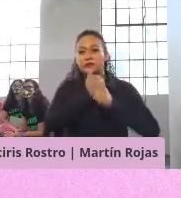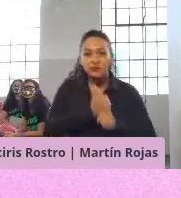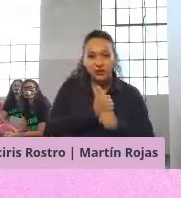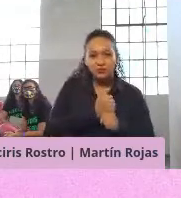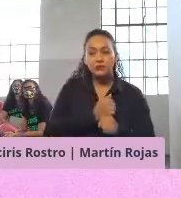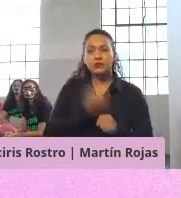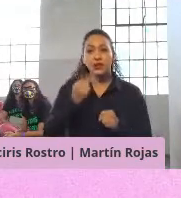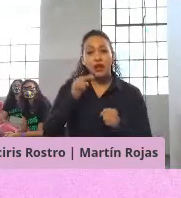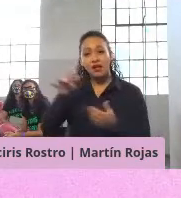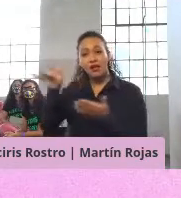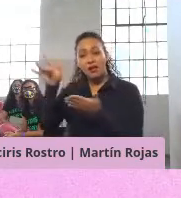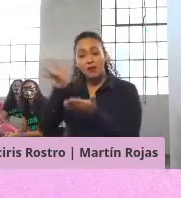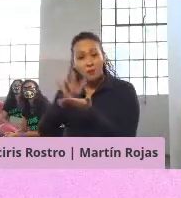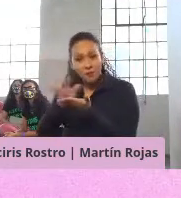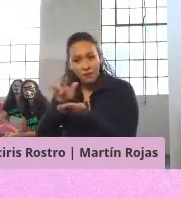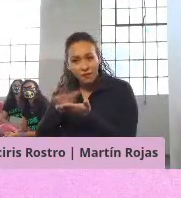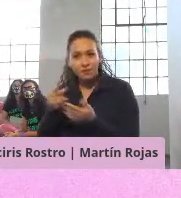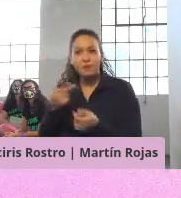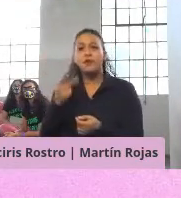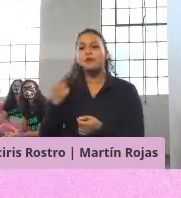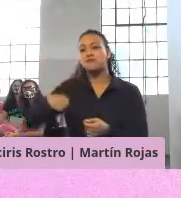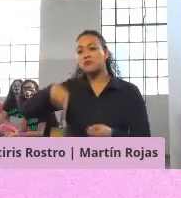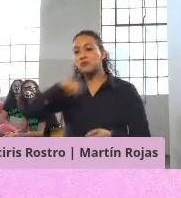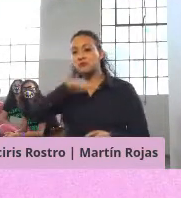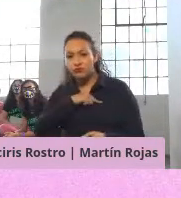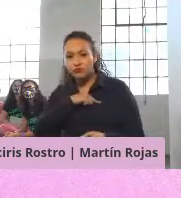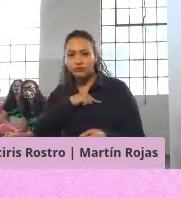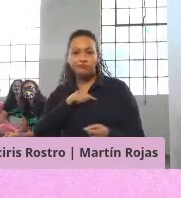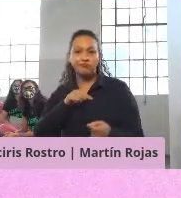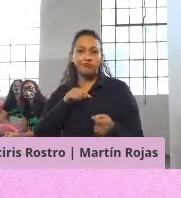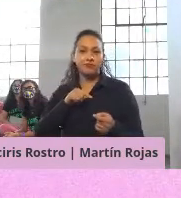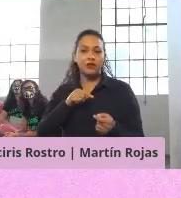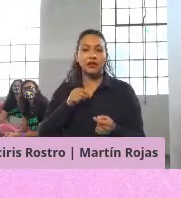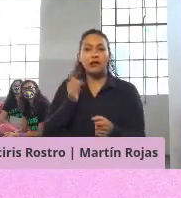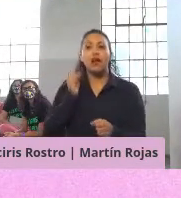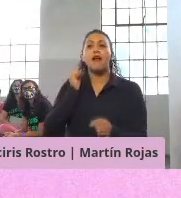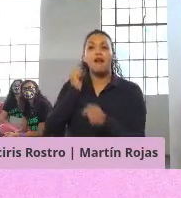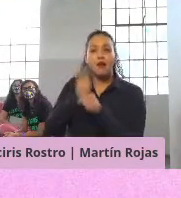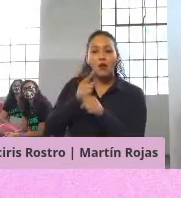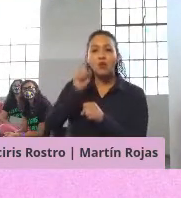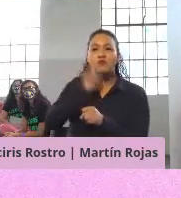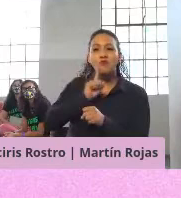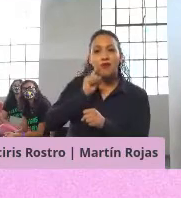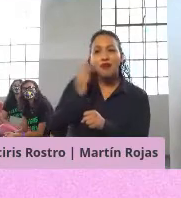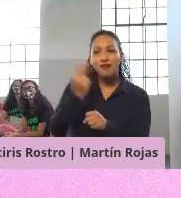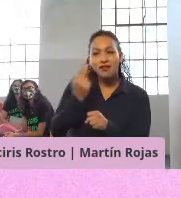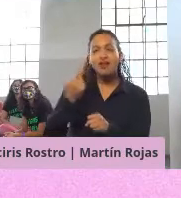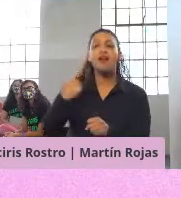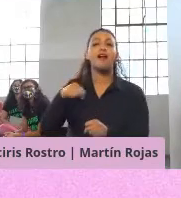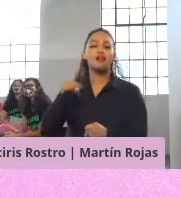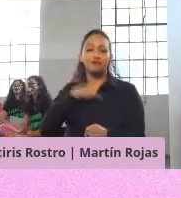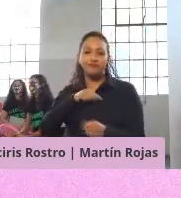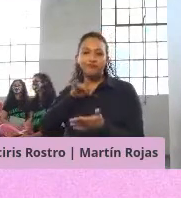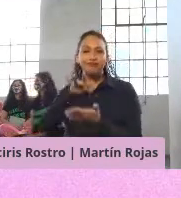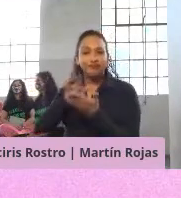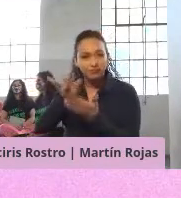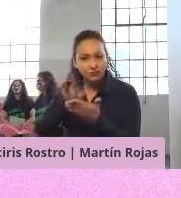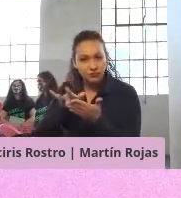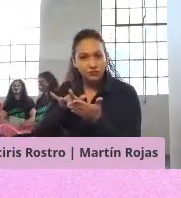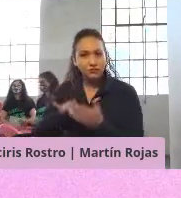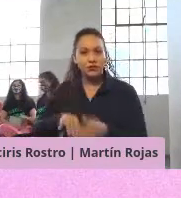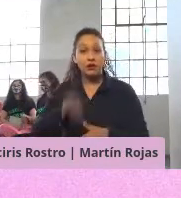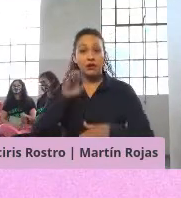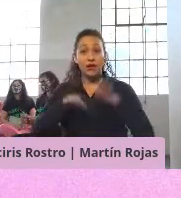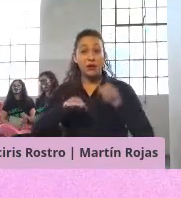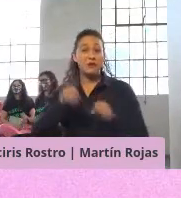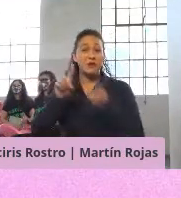lo suficiente. Hemos sido y somos mujeres a las que castigan por no querer ser cuidadoras. Hemos sido y somos mujeres a las que